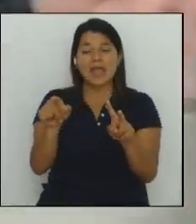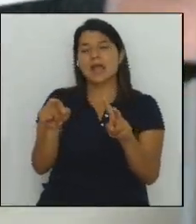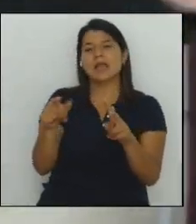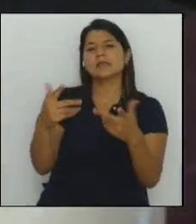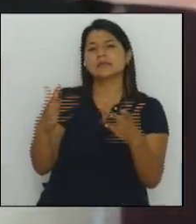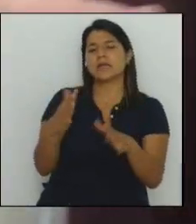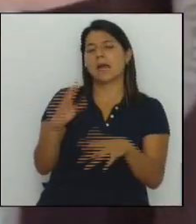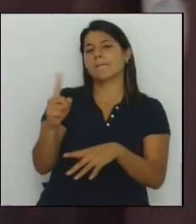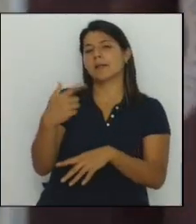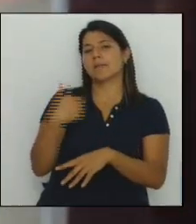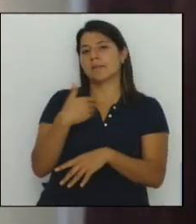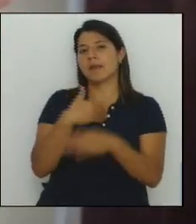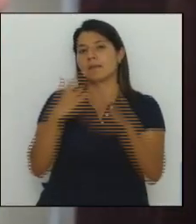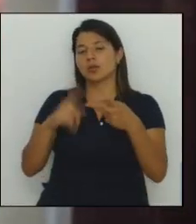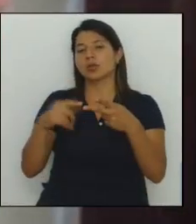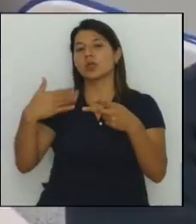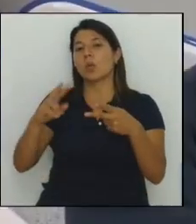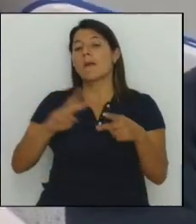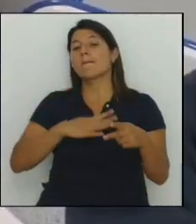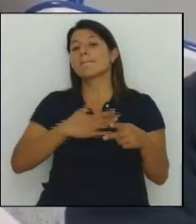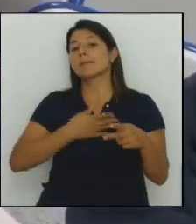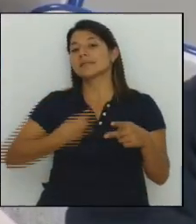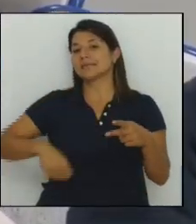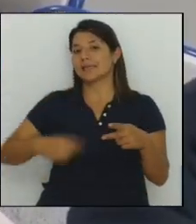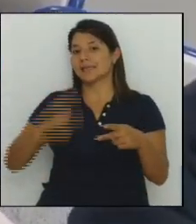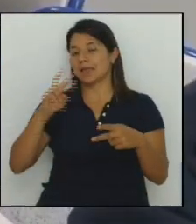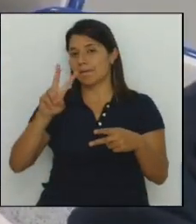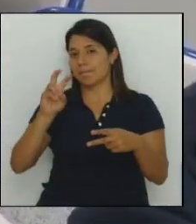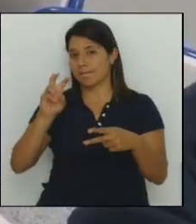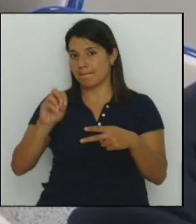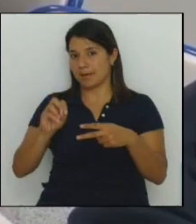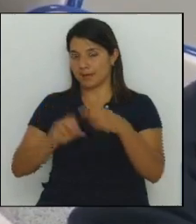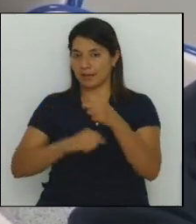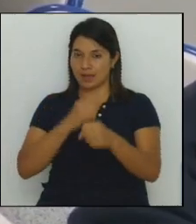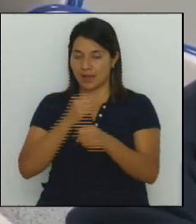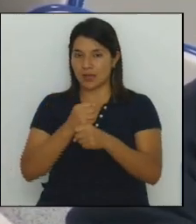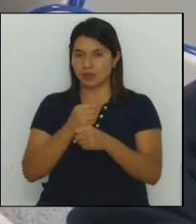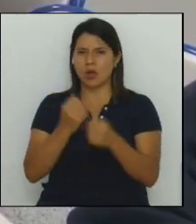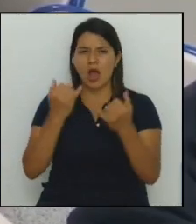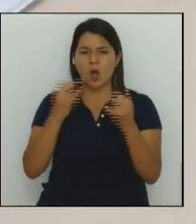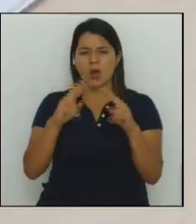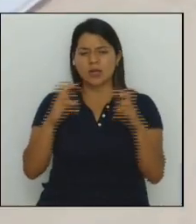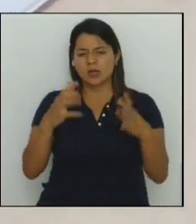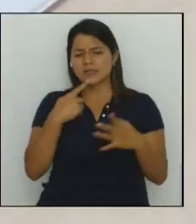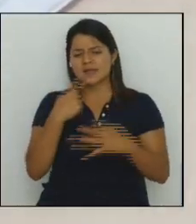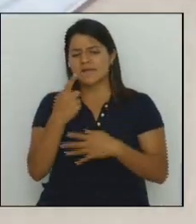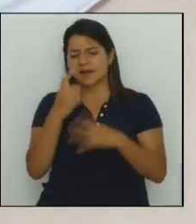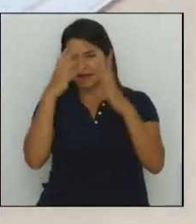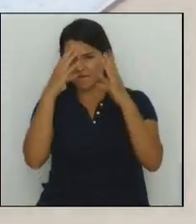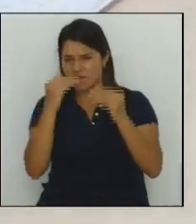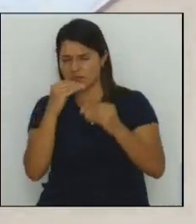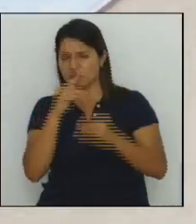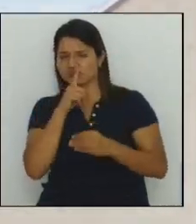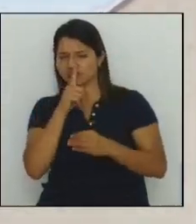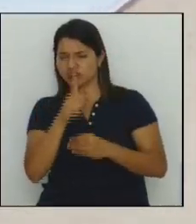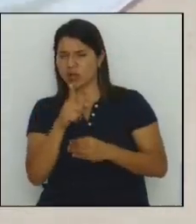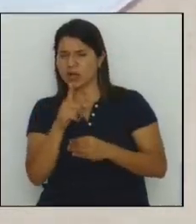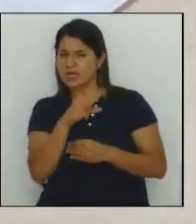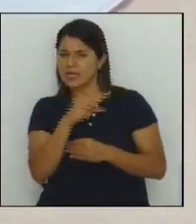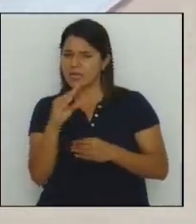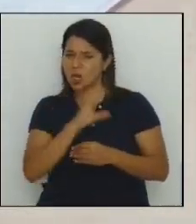presidente 2 décadas. Y los analistas condenan la falta de información fiable y las condiciones injustas que hay para los partidos y candidatos.